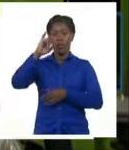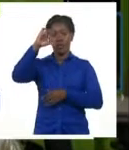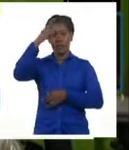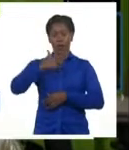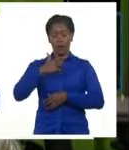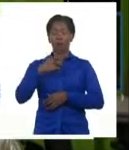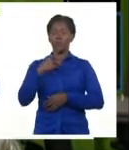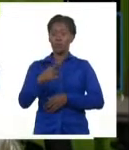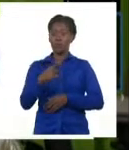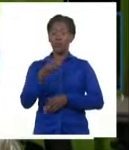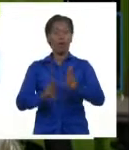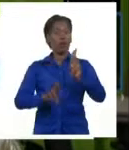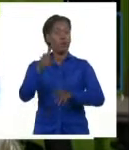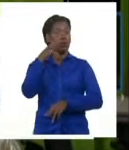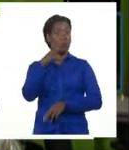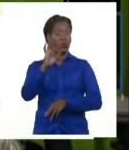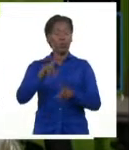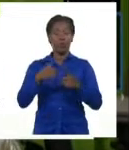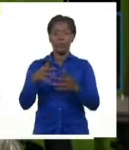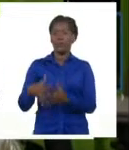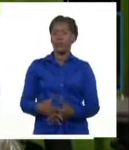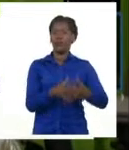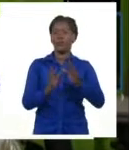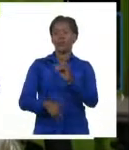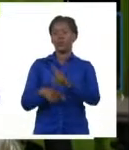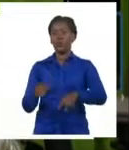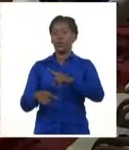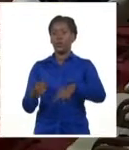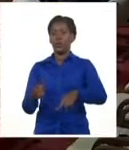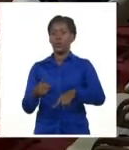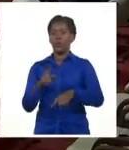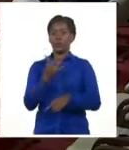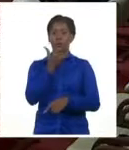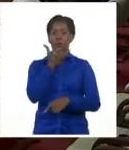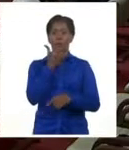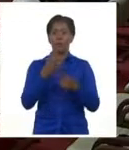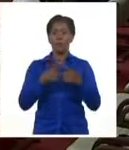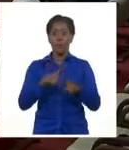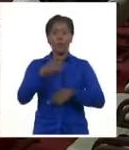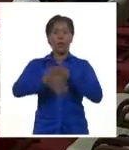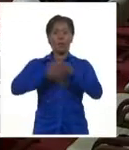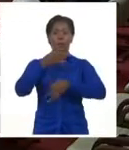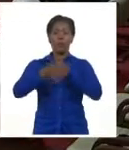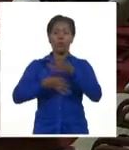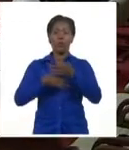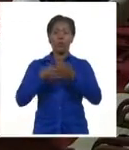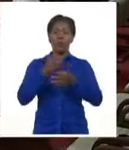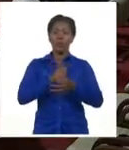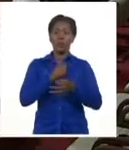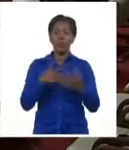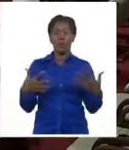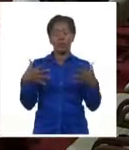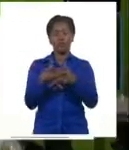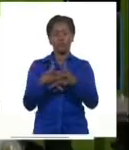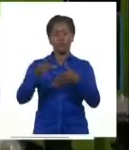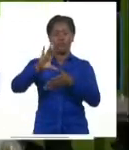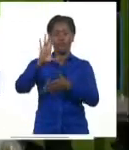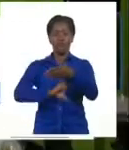política de exclusión de Estados Unidos y resaltó el valor de la solidaridad entre los países miembros de la